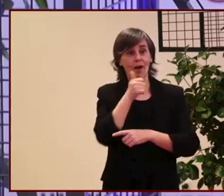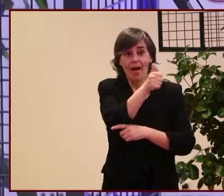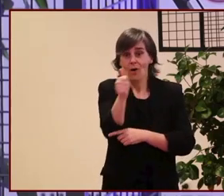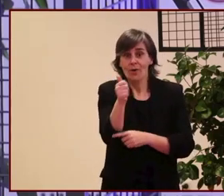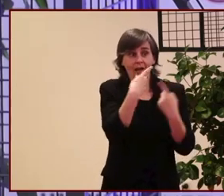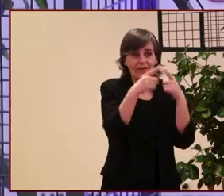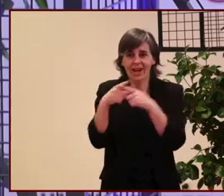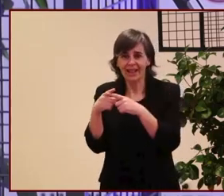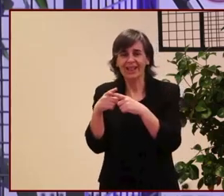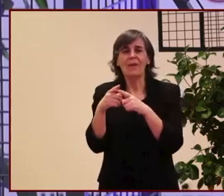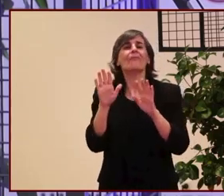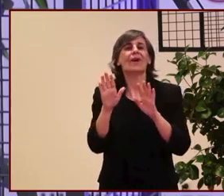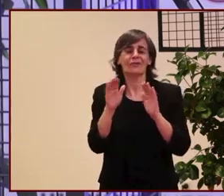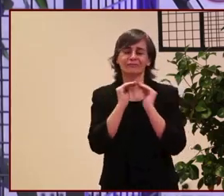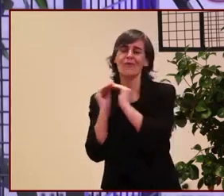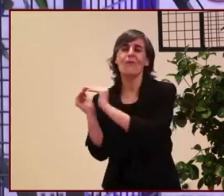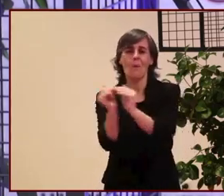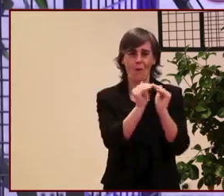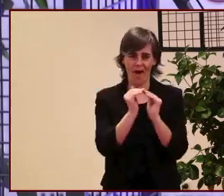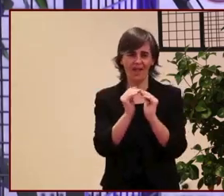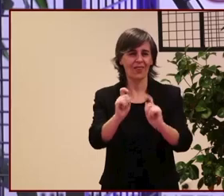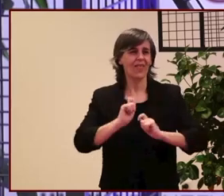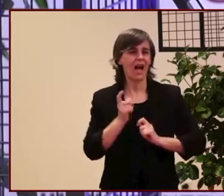hermanas nos hace comunidad